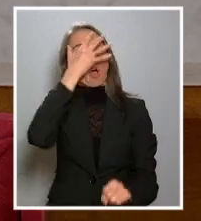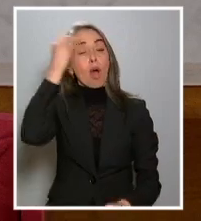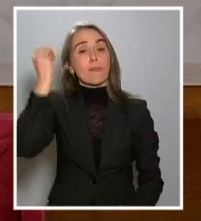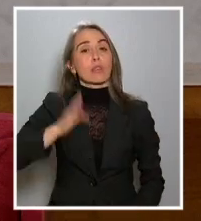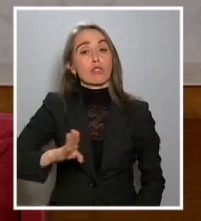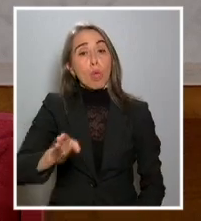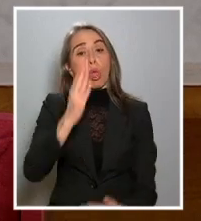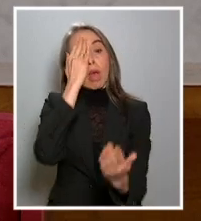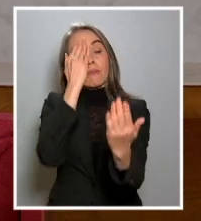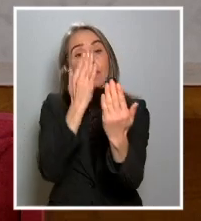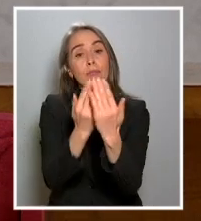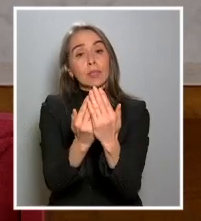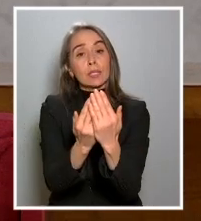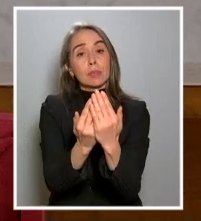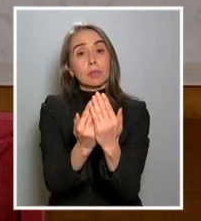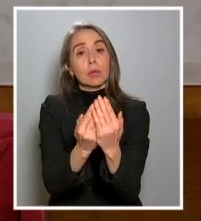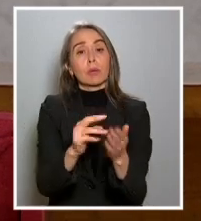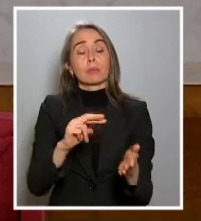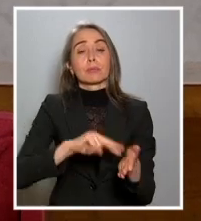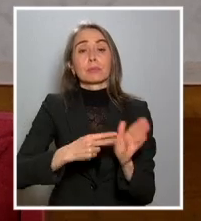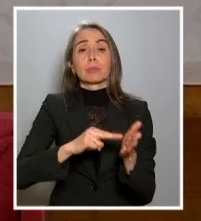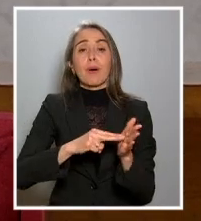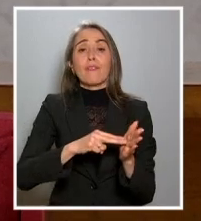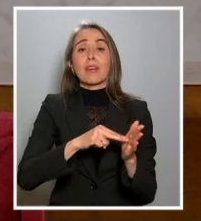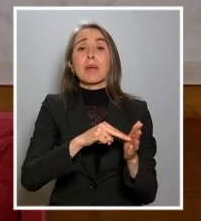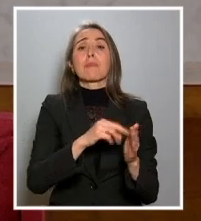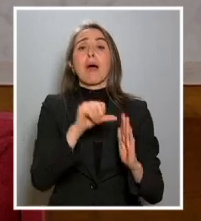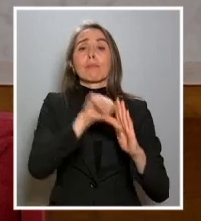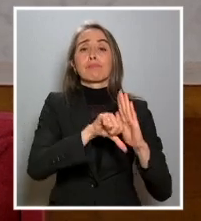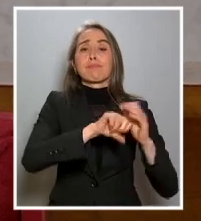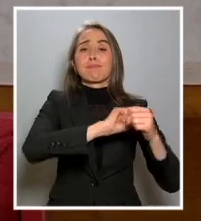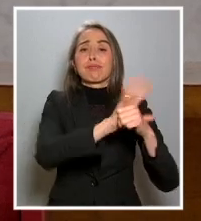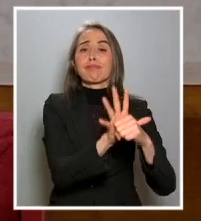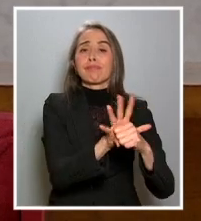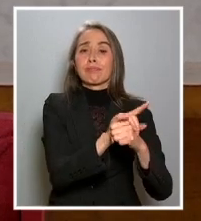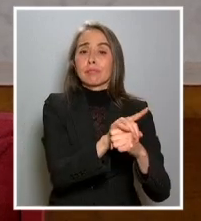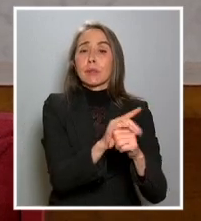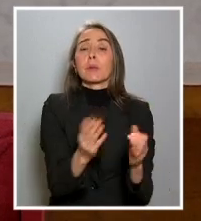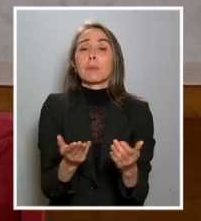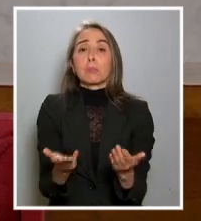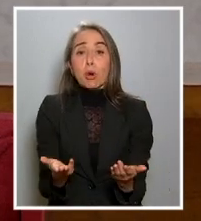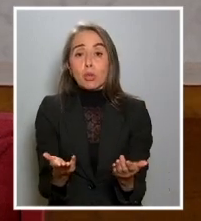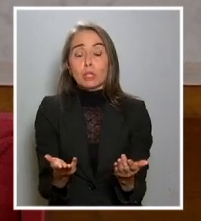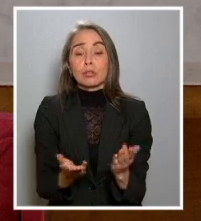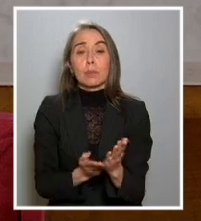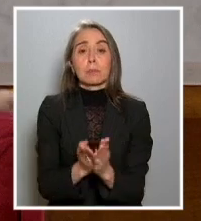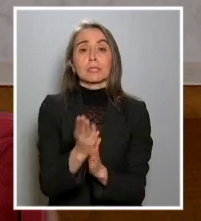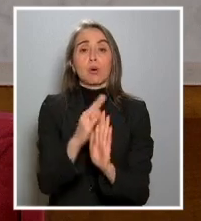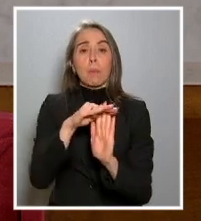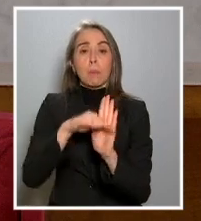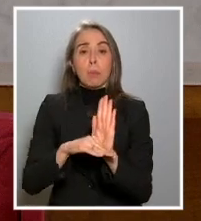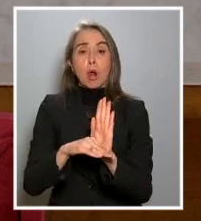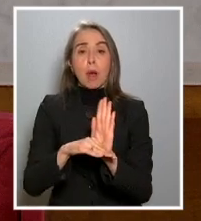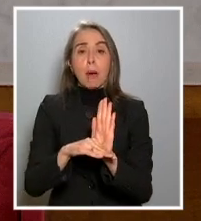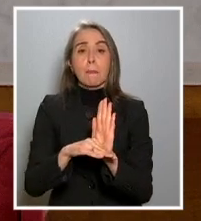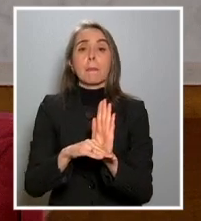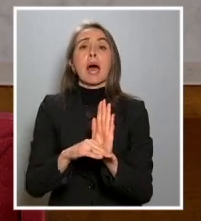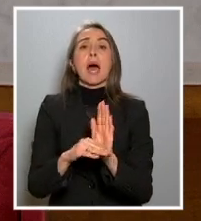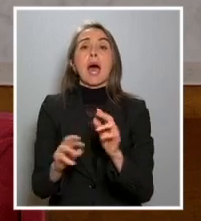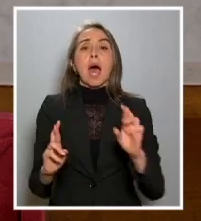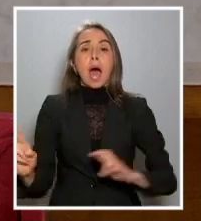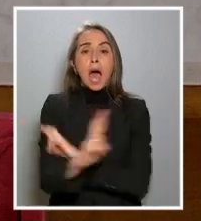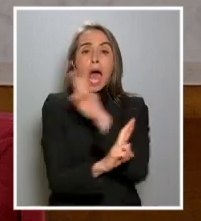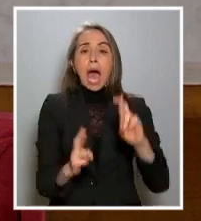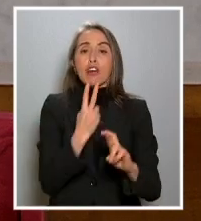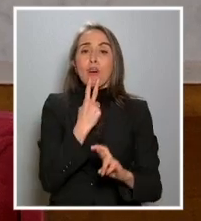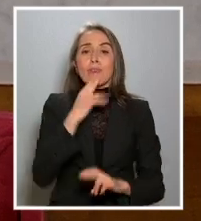seguimos afrontando las consecuencias de la pandemia. Por eso pusimos en marcha el programa A Convivir se Aprende,